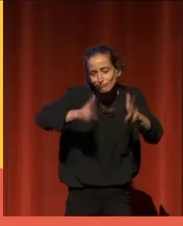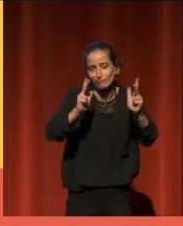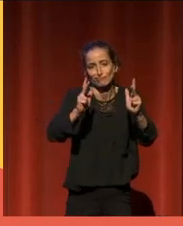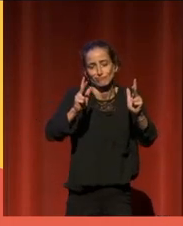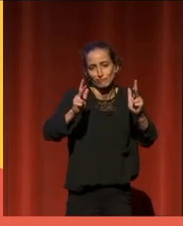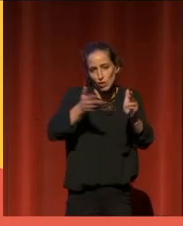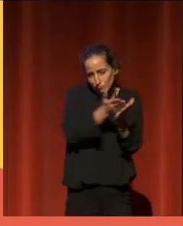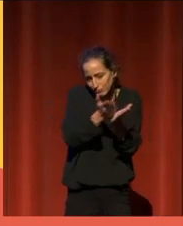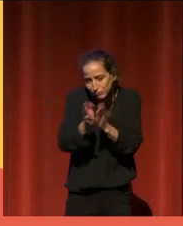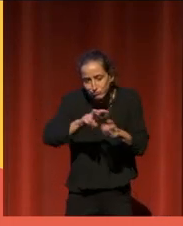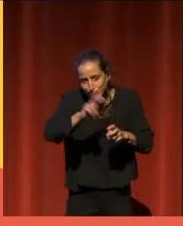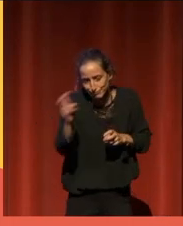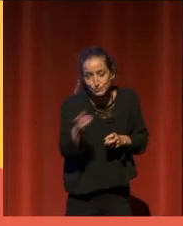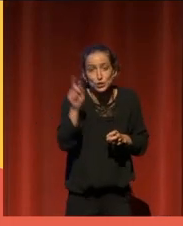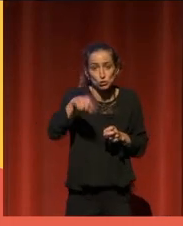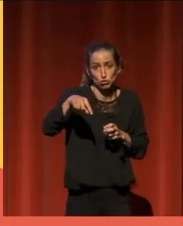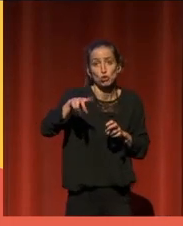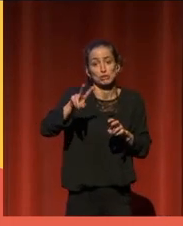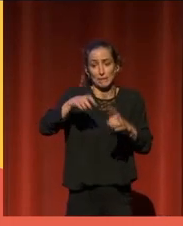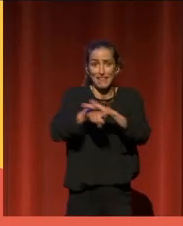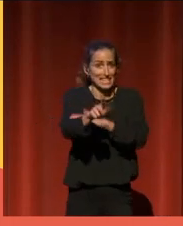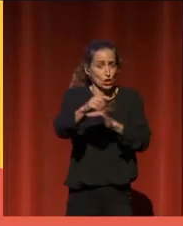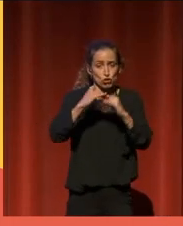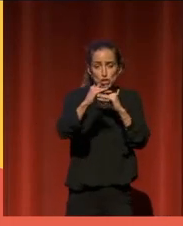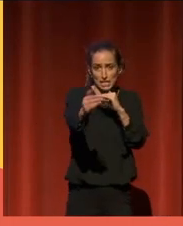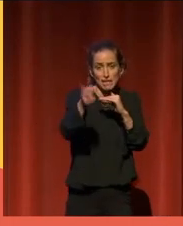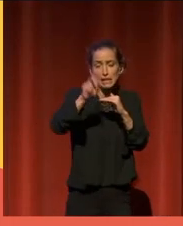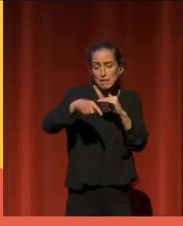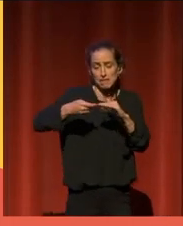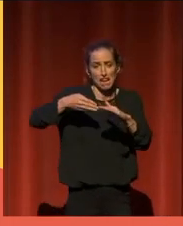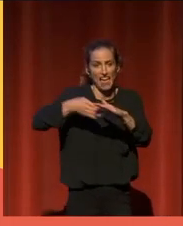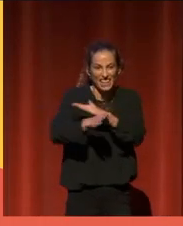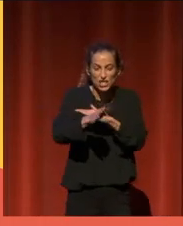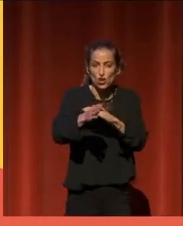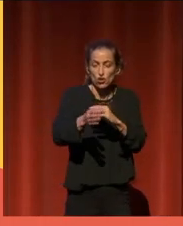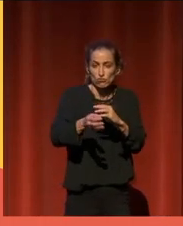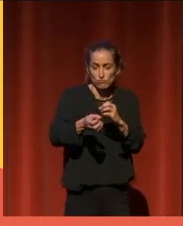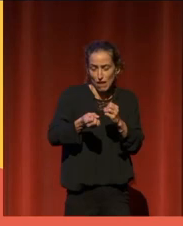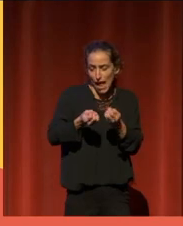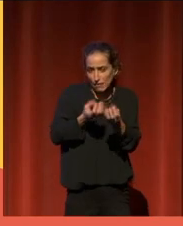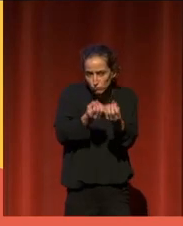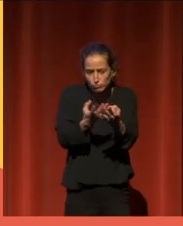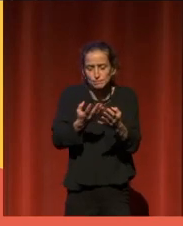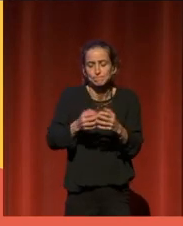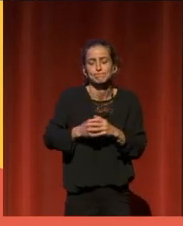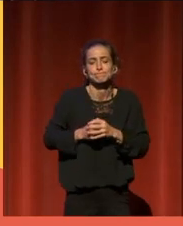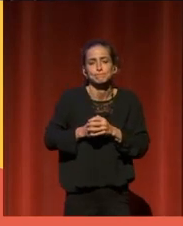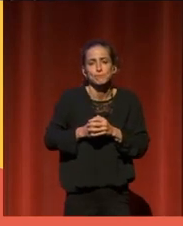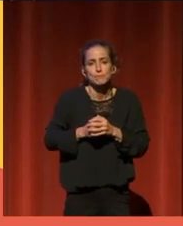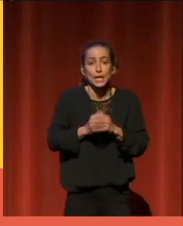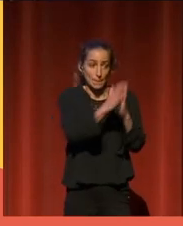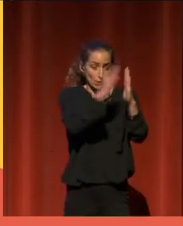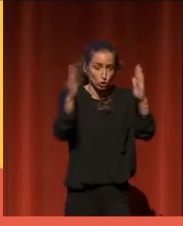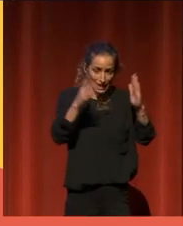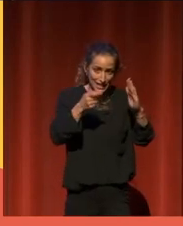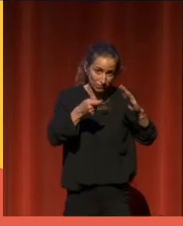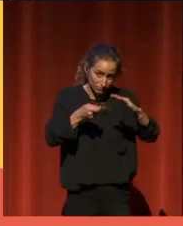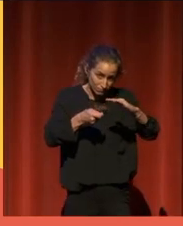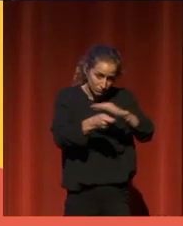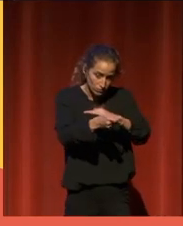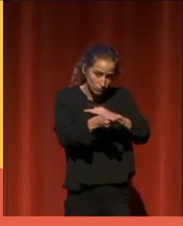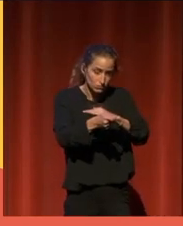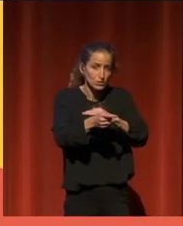en las políticas europeas y el acceso a la financiación la legislación bibliotecaria y el derecho de